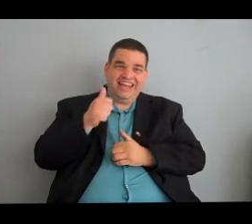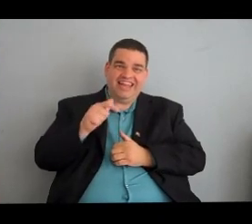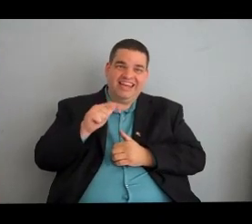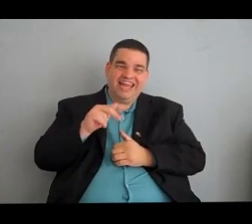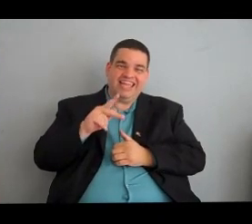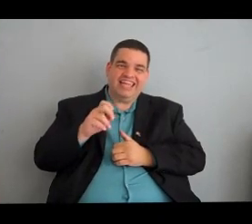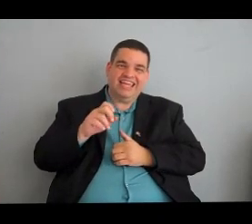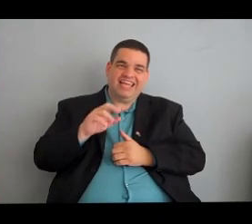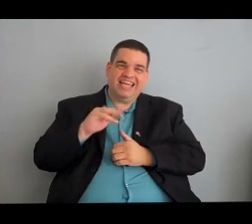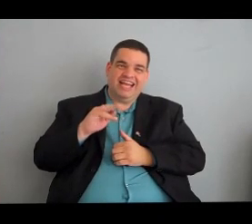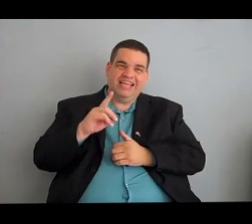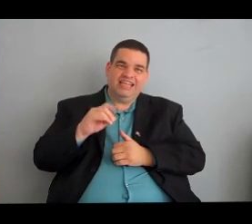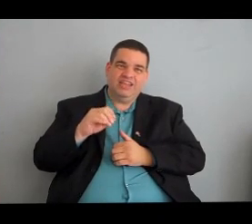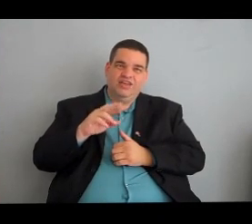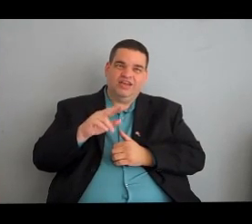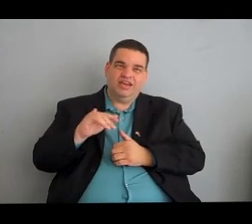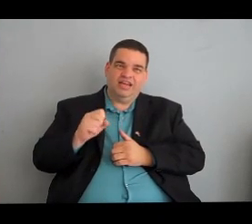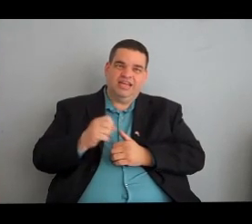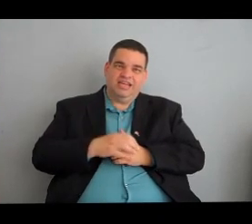para que el nos copiemos.